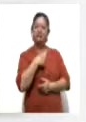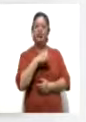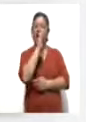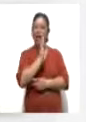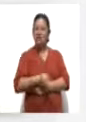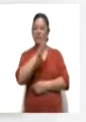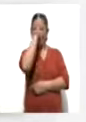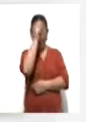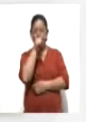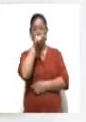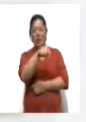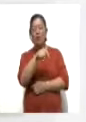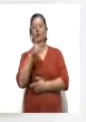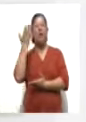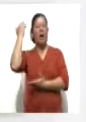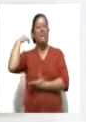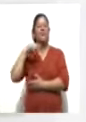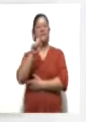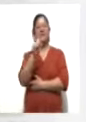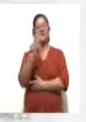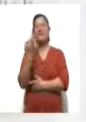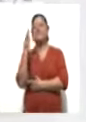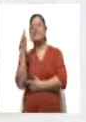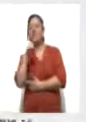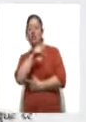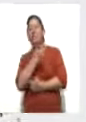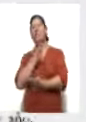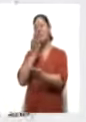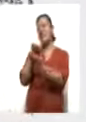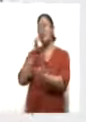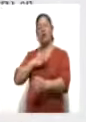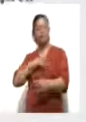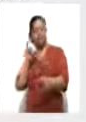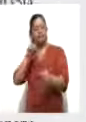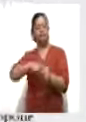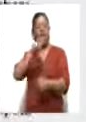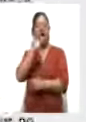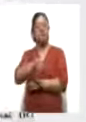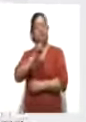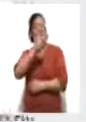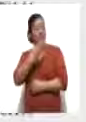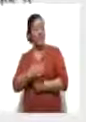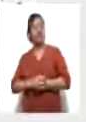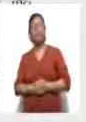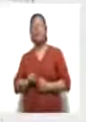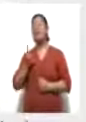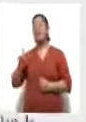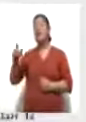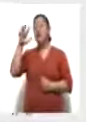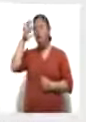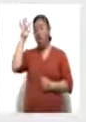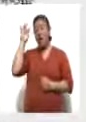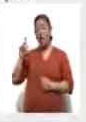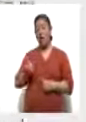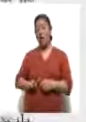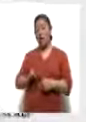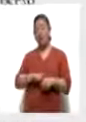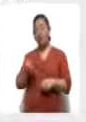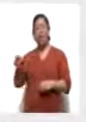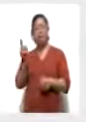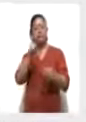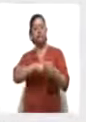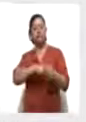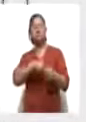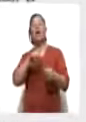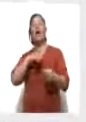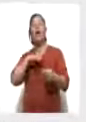Democracia, al que convocó el pasado 23 de febrero. Cabe señalar que el gobernador Marco Mena se sumó a este pacto, destacando mediante un